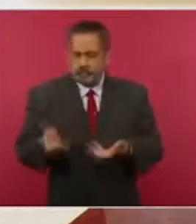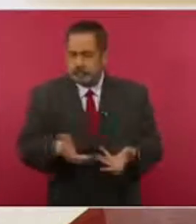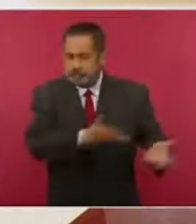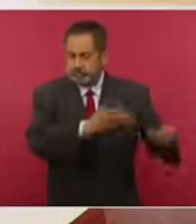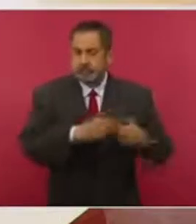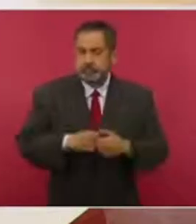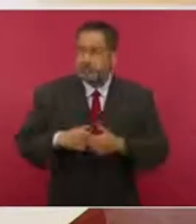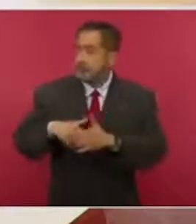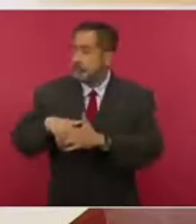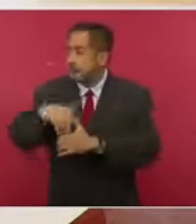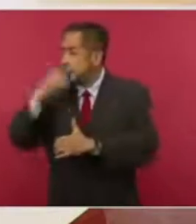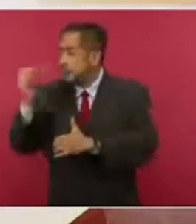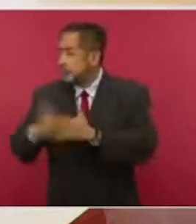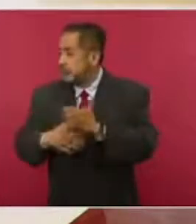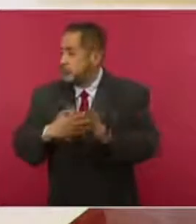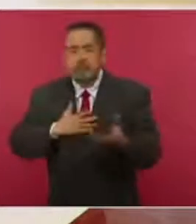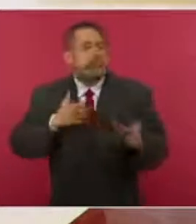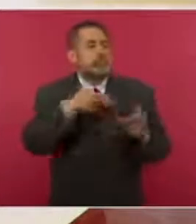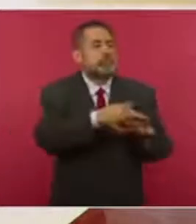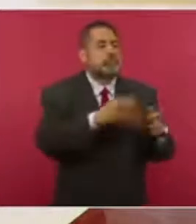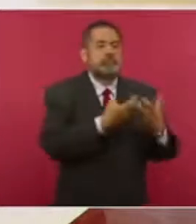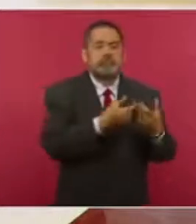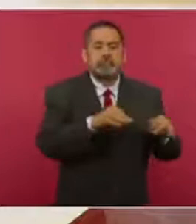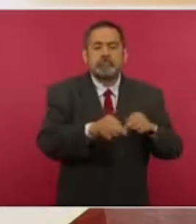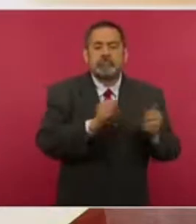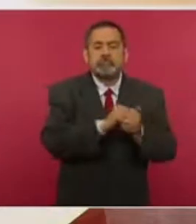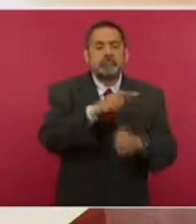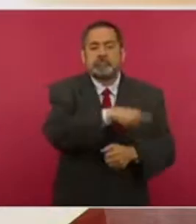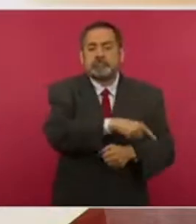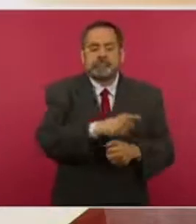entregó los ferrocarriles nacionales.